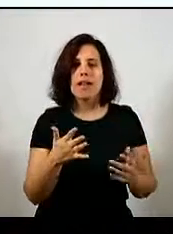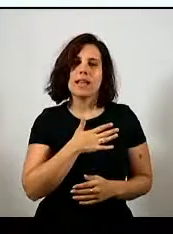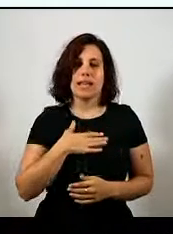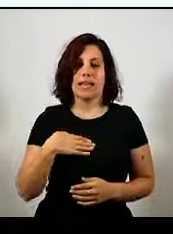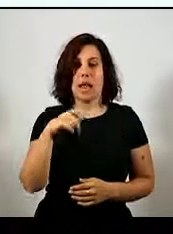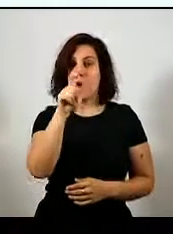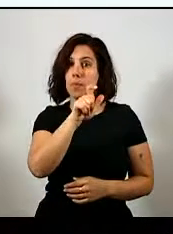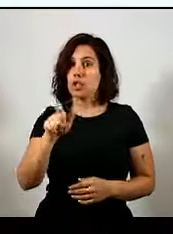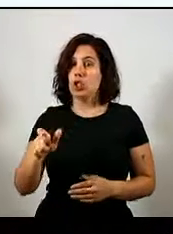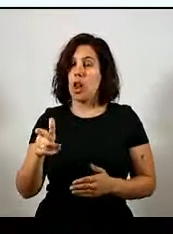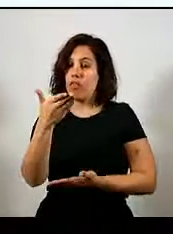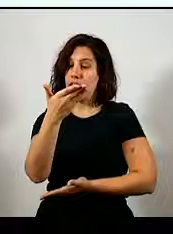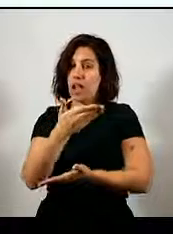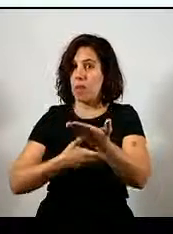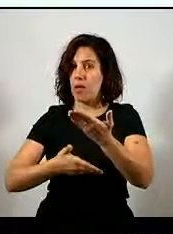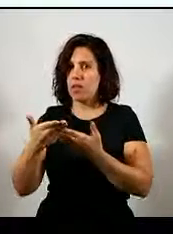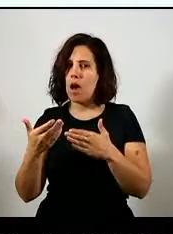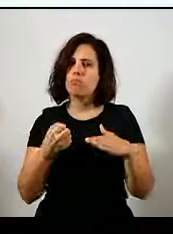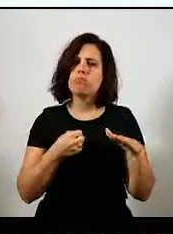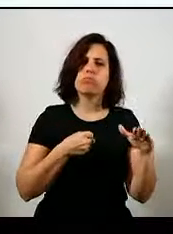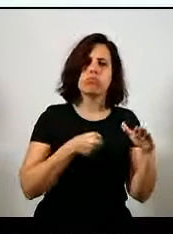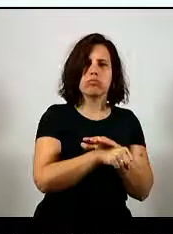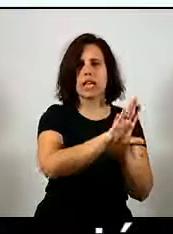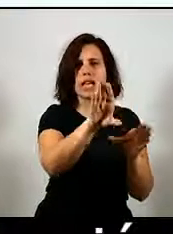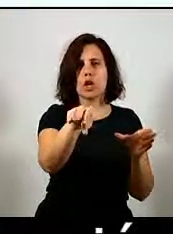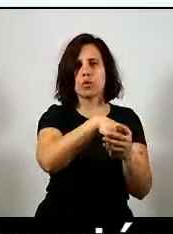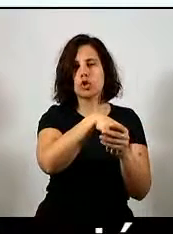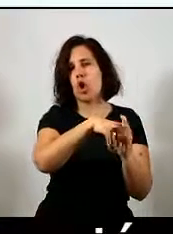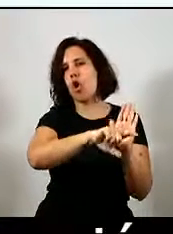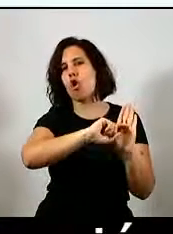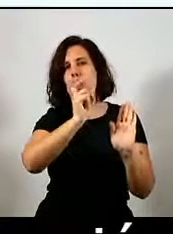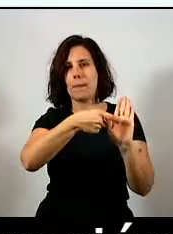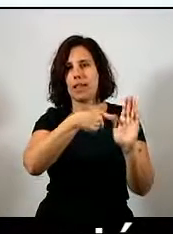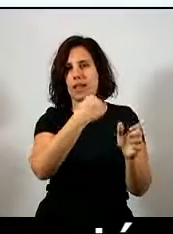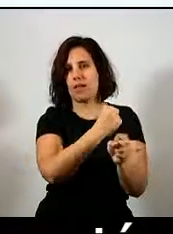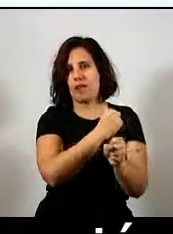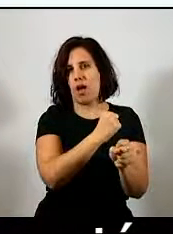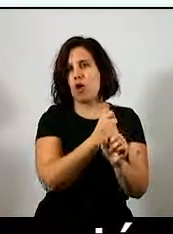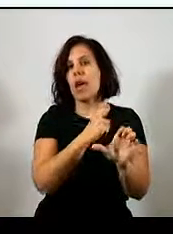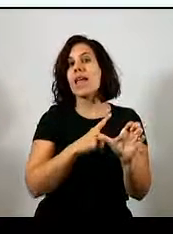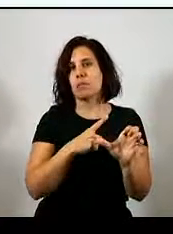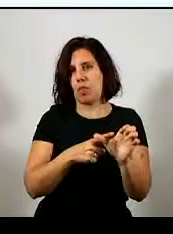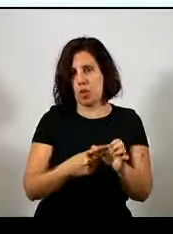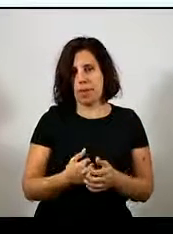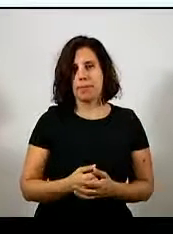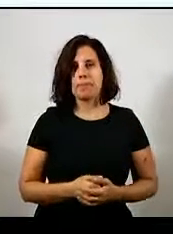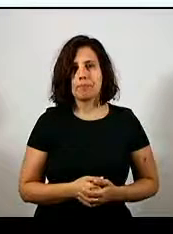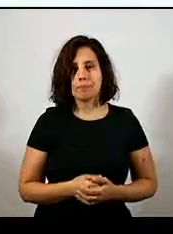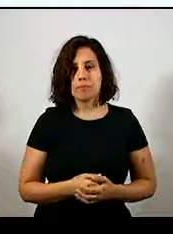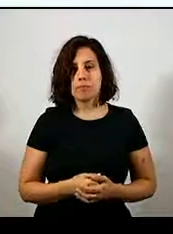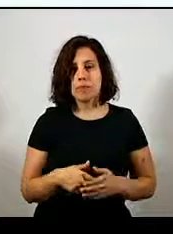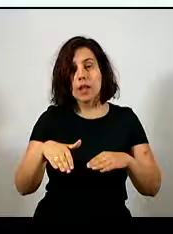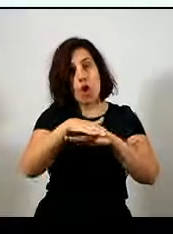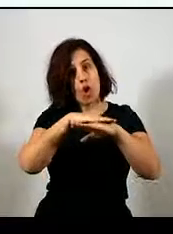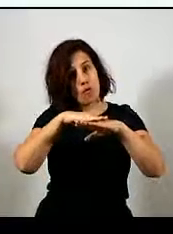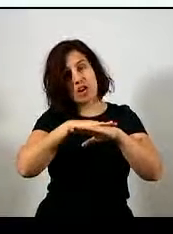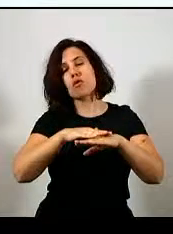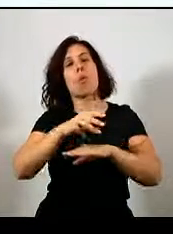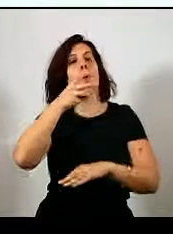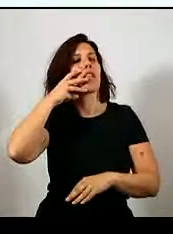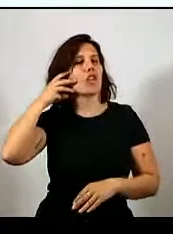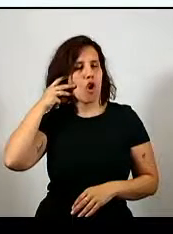de las personas con discapacidad en el mercado laboral ordinario de Extremadura. El Gobierno de María Guardiola